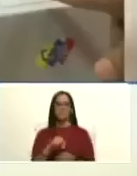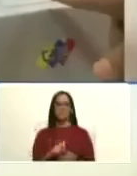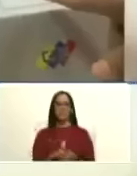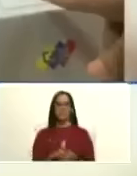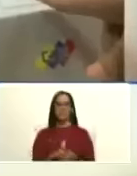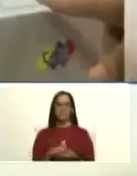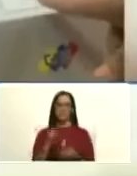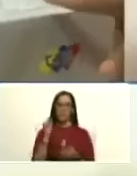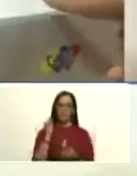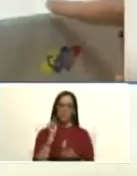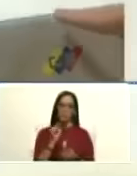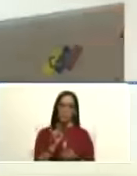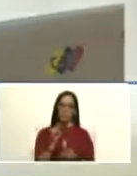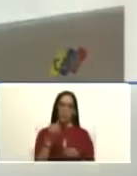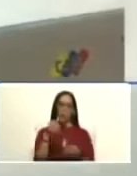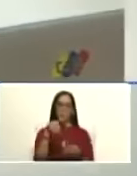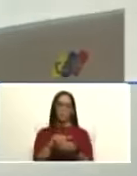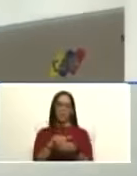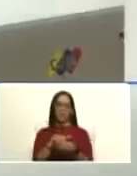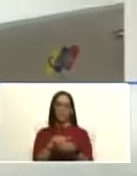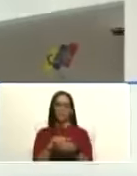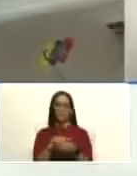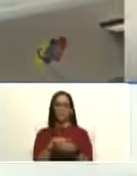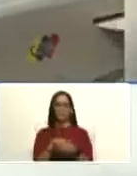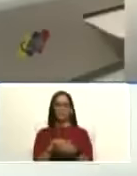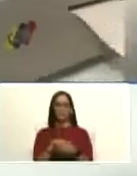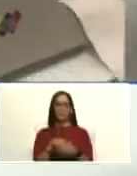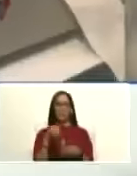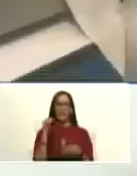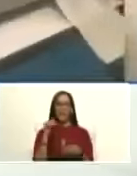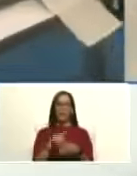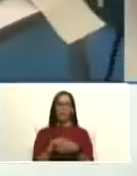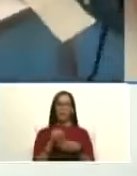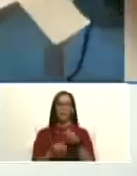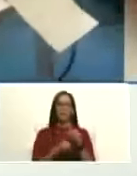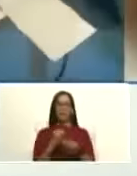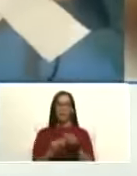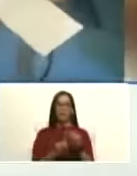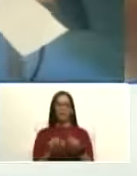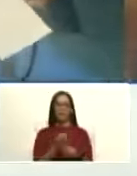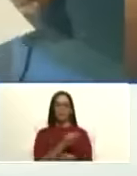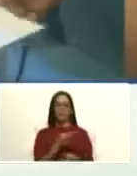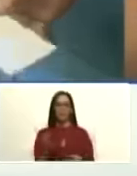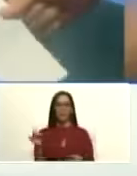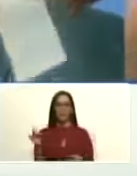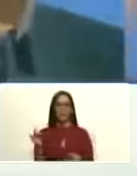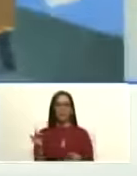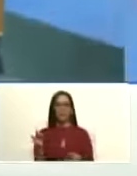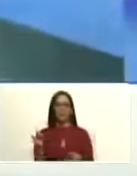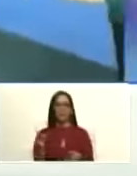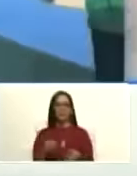Pulso votar. El voto se ha generado correctamente.